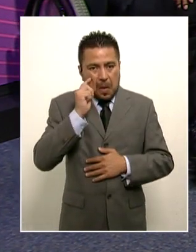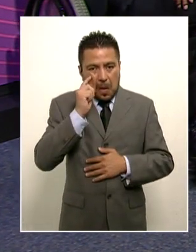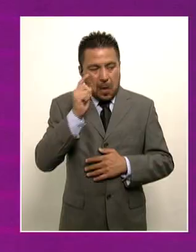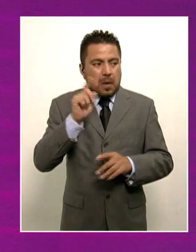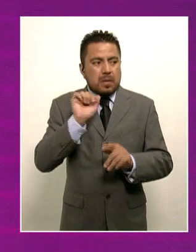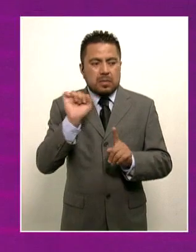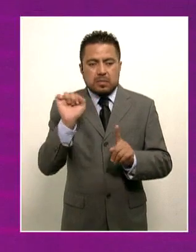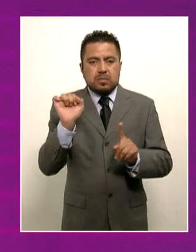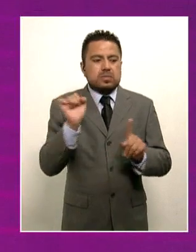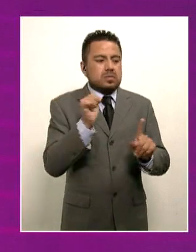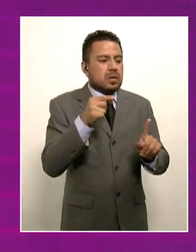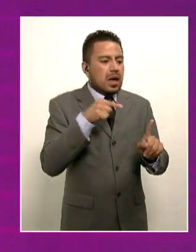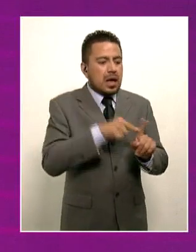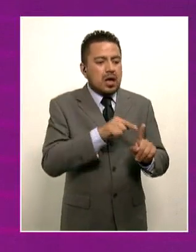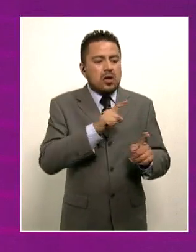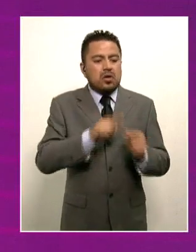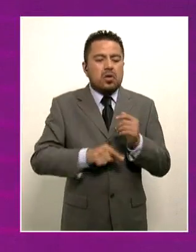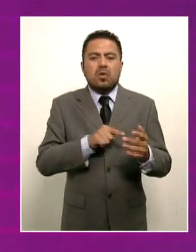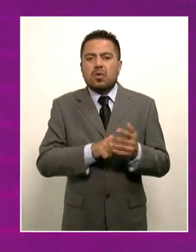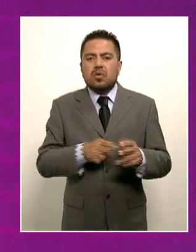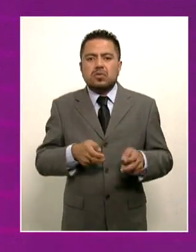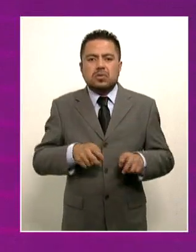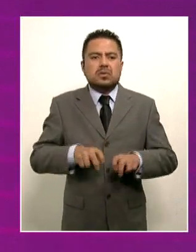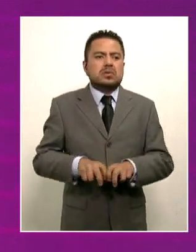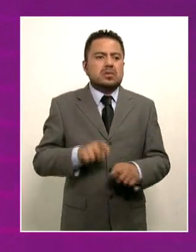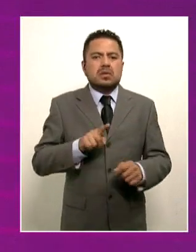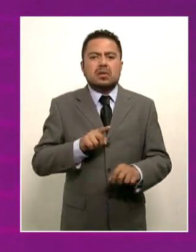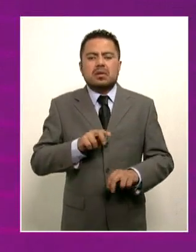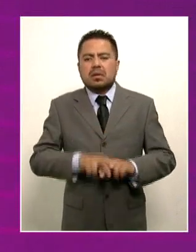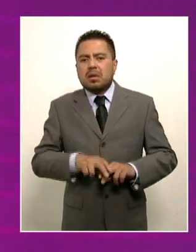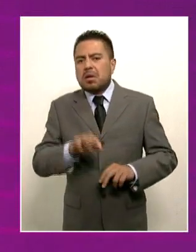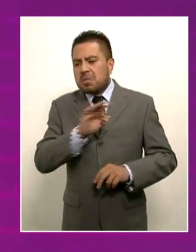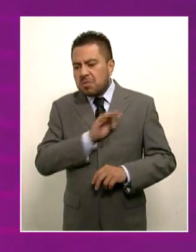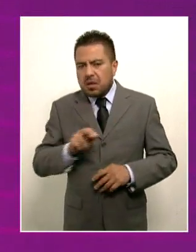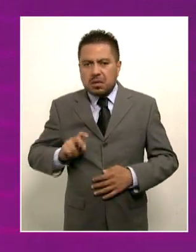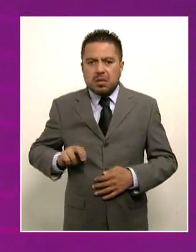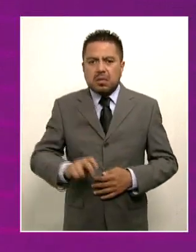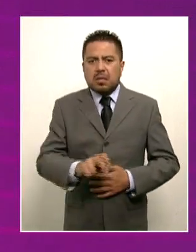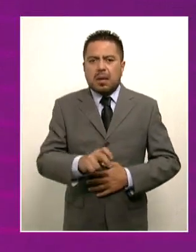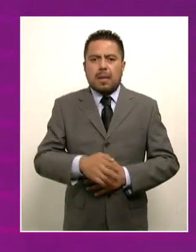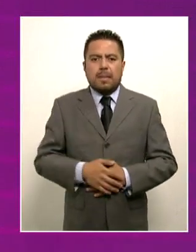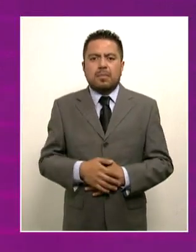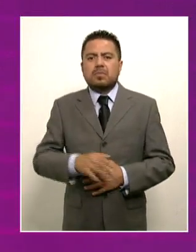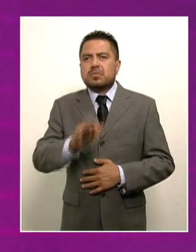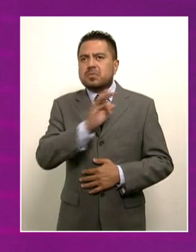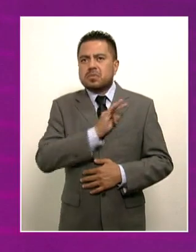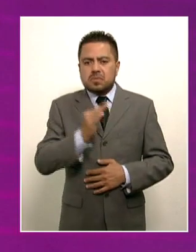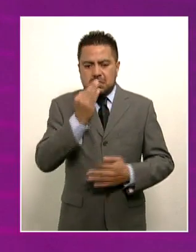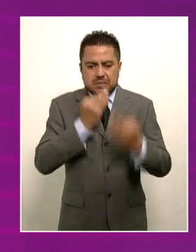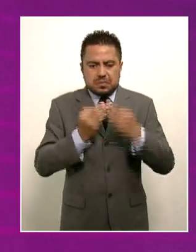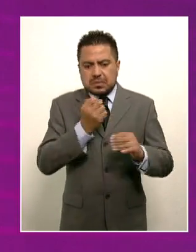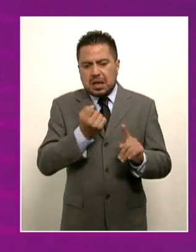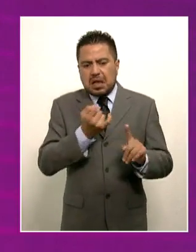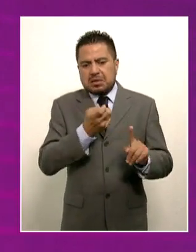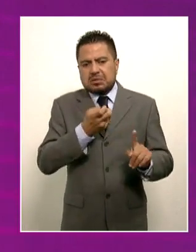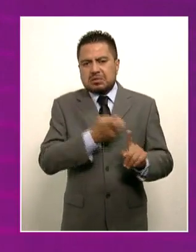ver a él y le dicen, ¿dónde se va a sentar? ¿Puede caminar? ¿Se puede alimentar por sí